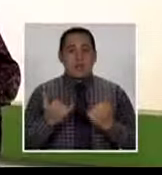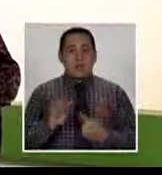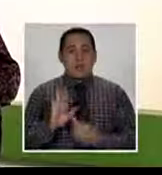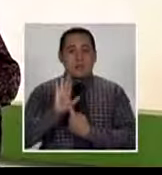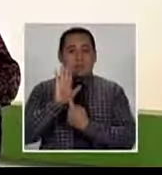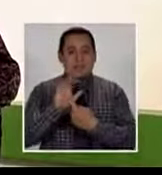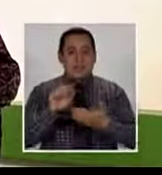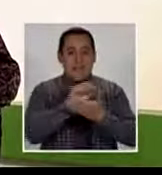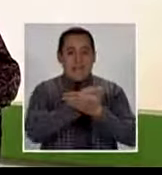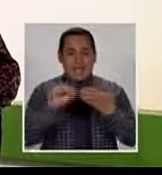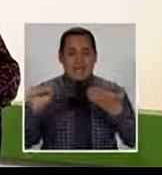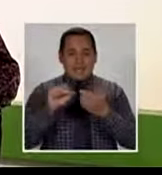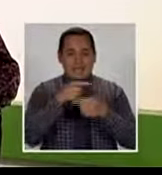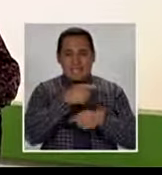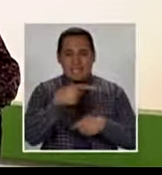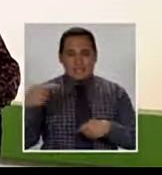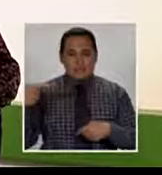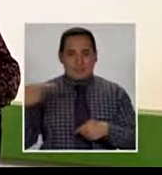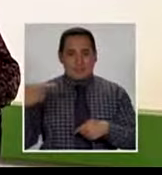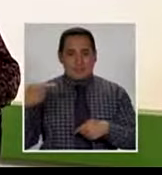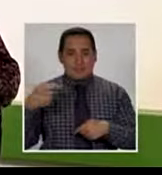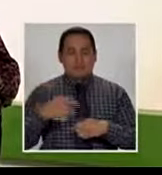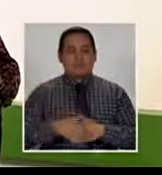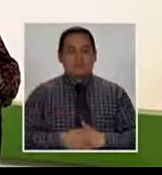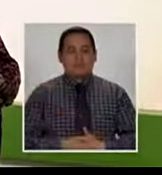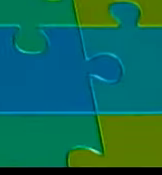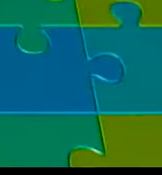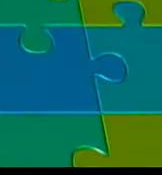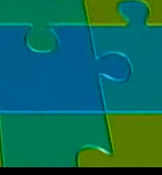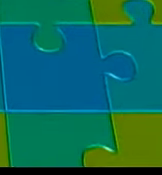Ahora vamos a presentar la agenda de la semana.